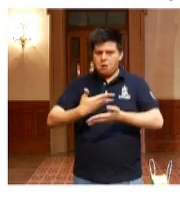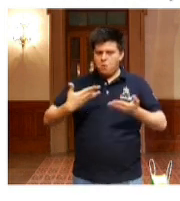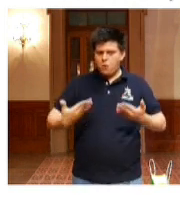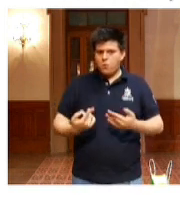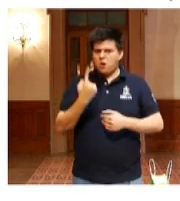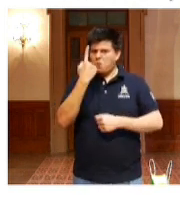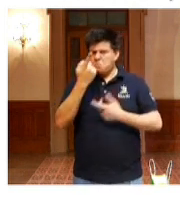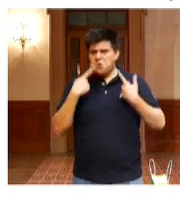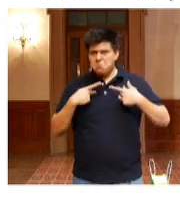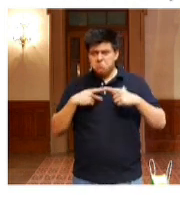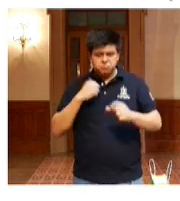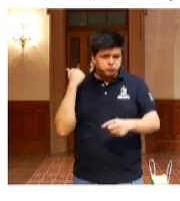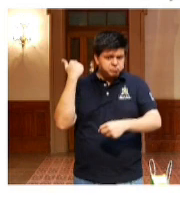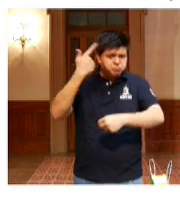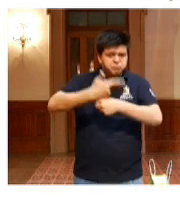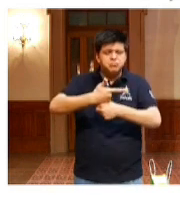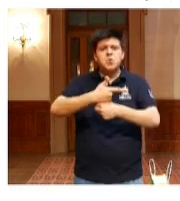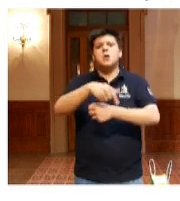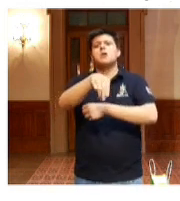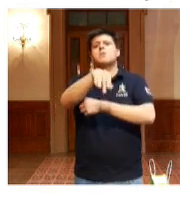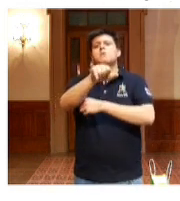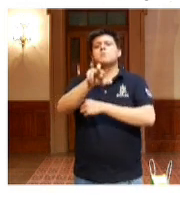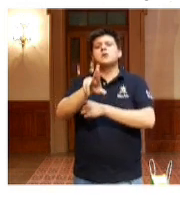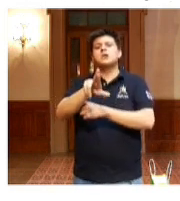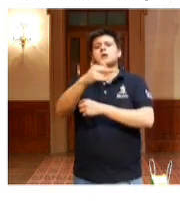en mier y noriega infectado